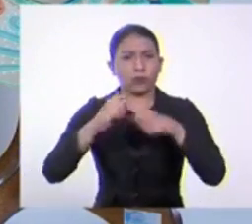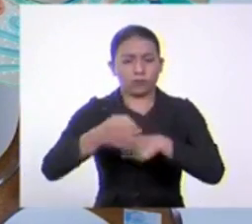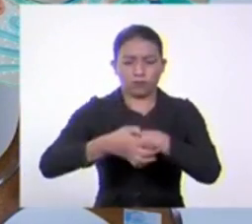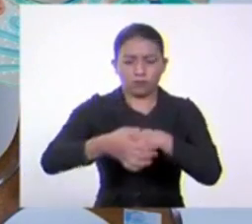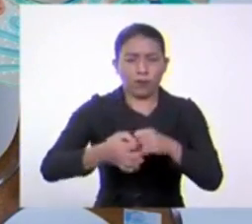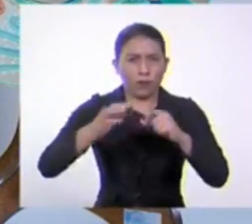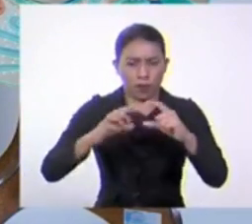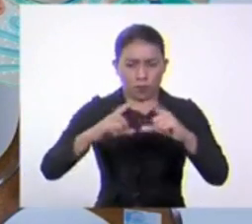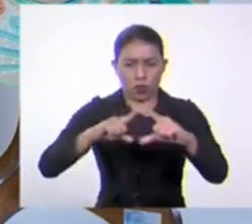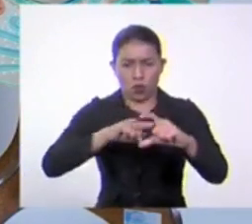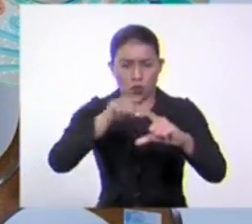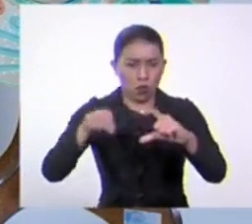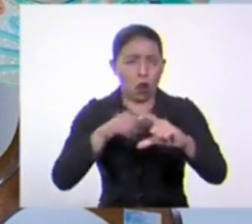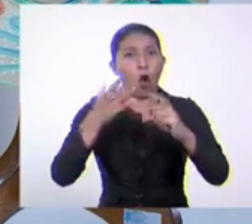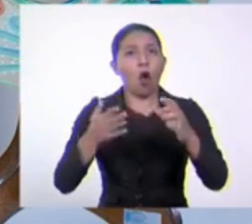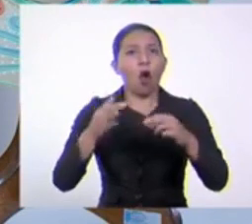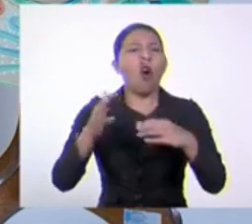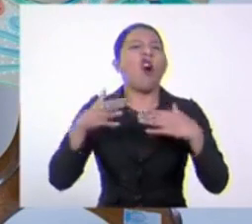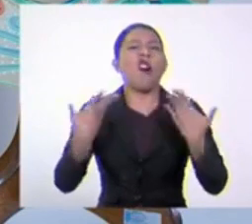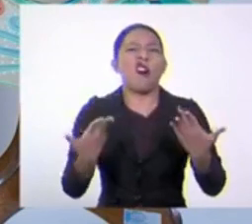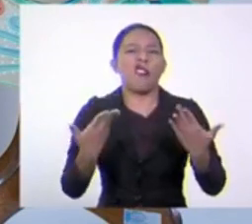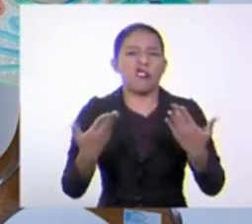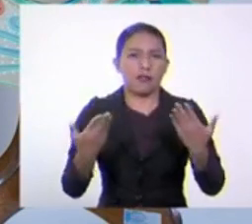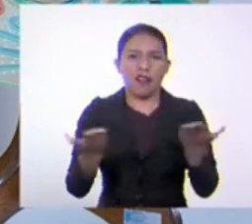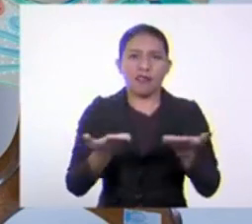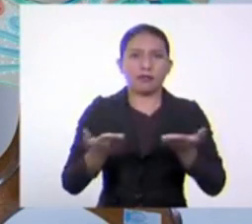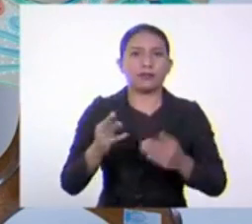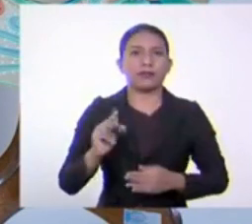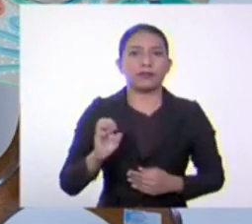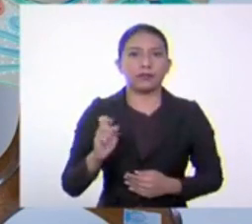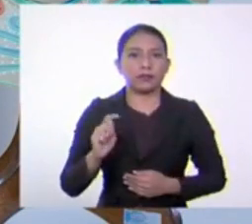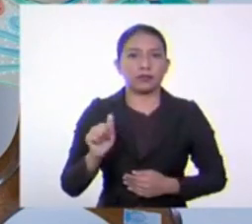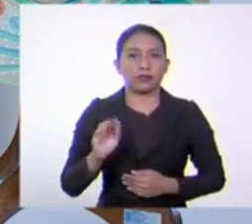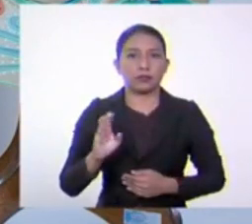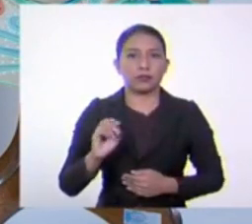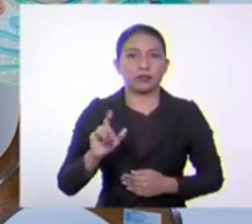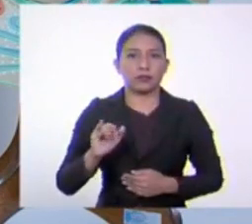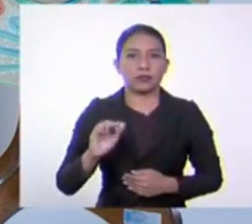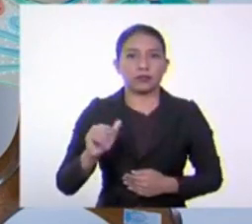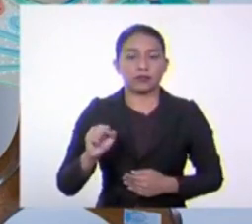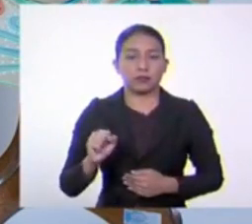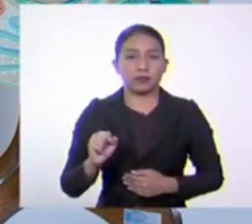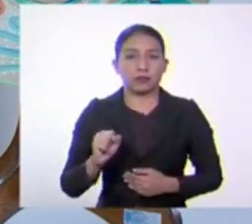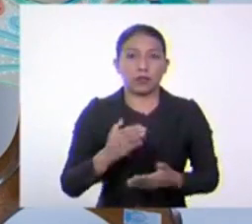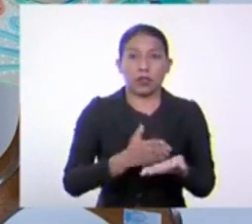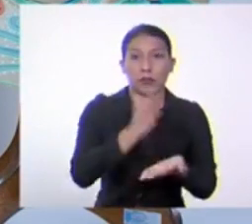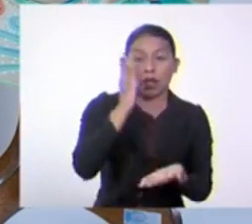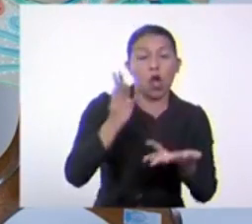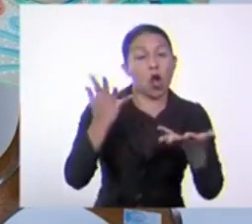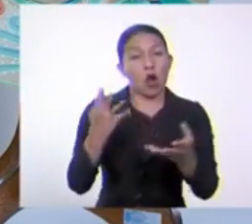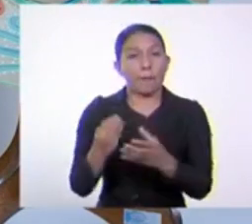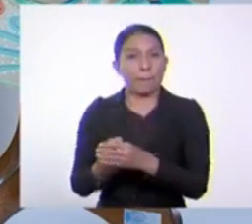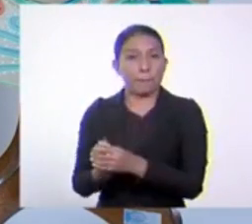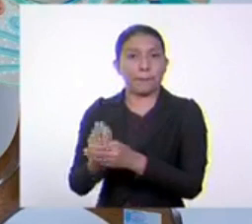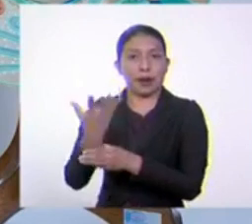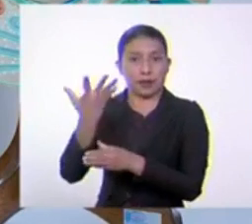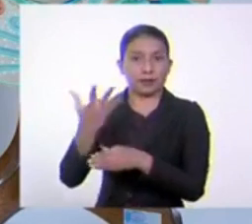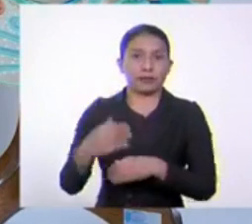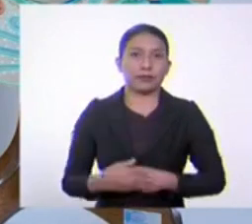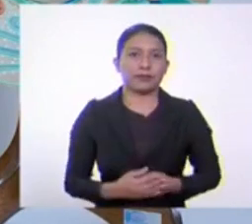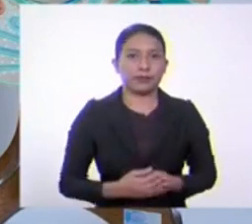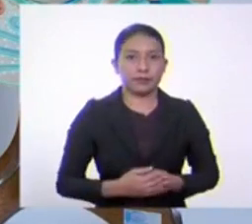y también tienen otras funciones metabólicas muy importantes, tanto en animales como en